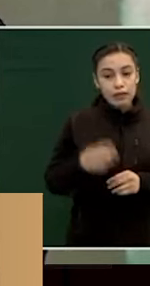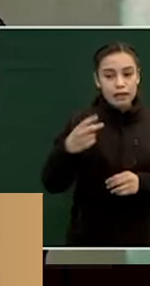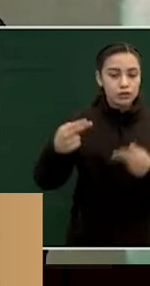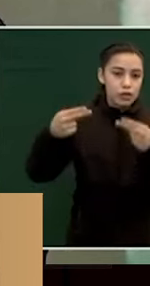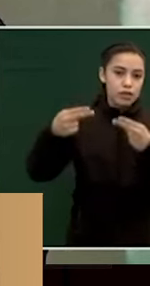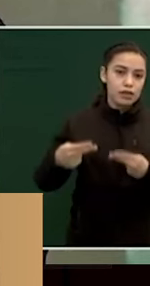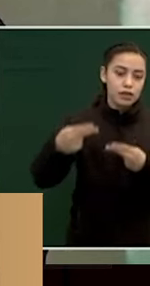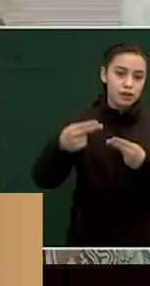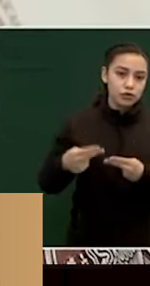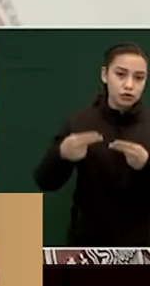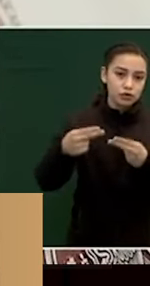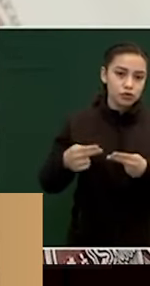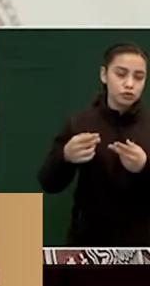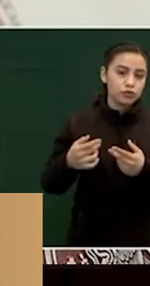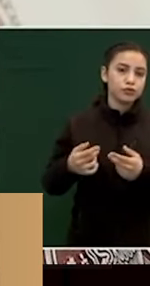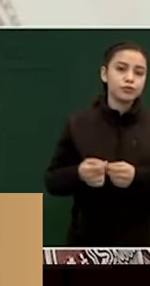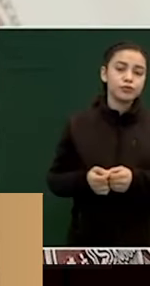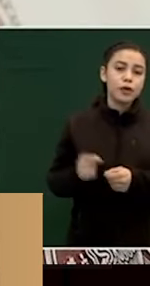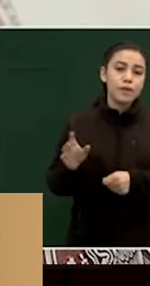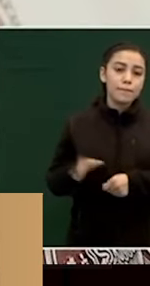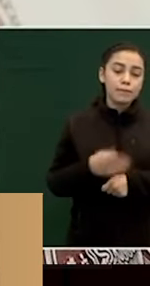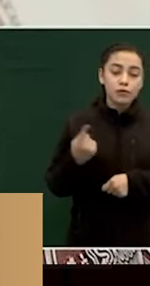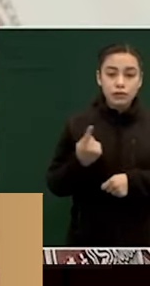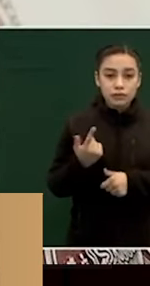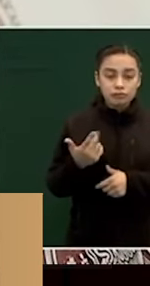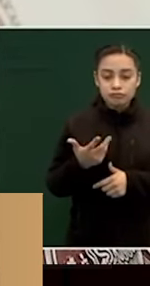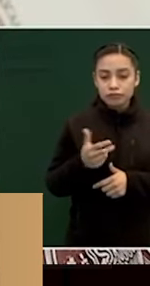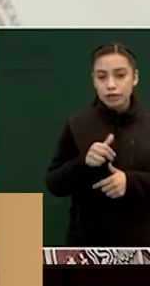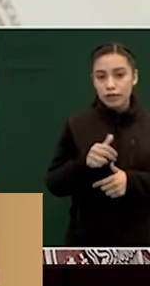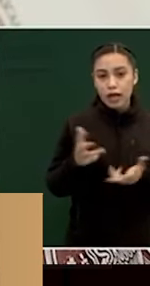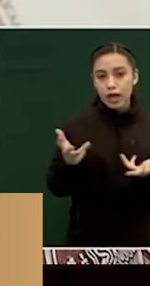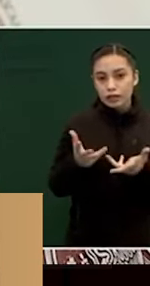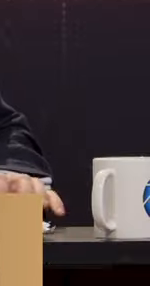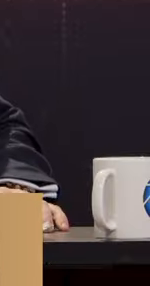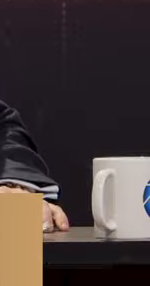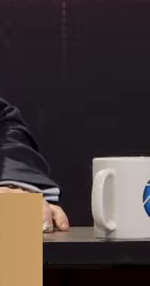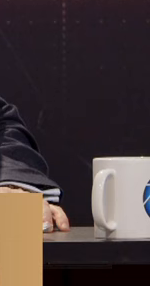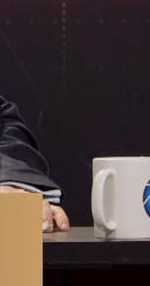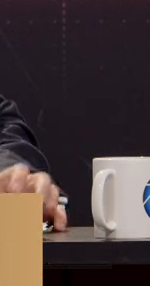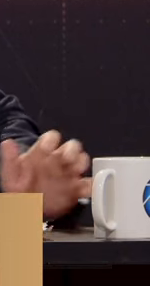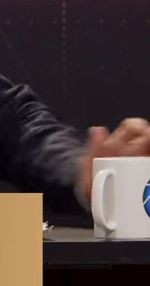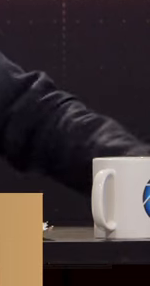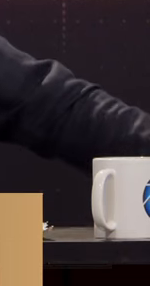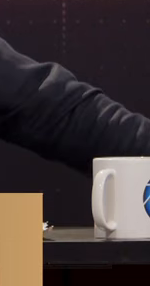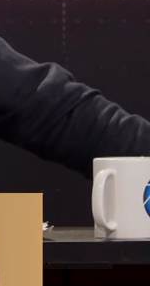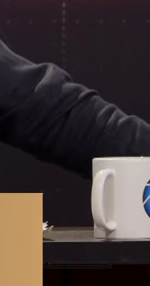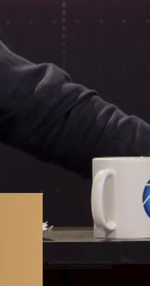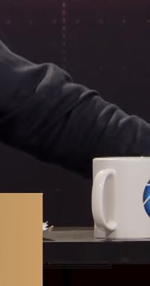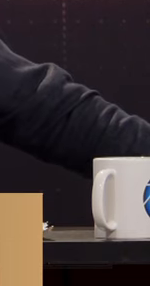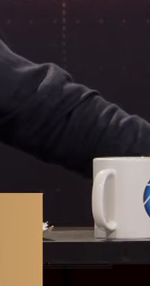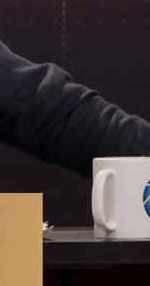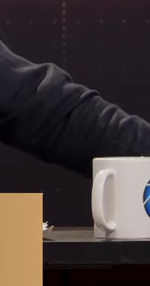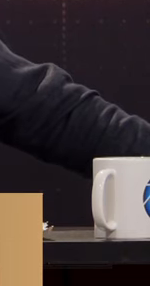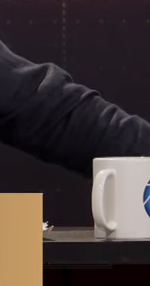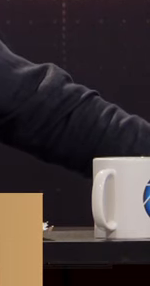la quinta esencia, sí, ¿no es cierto? Comunismo reciclado. Exacto. Es el paradigma de eso que acaba de usted de